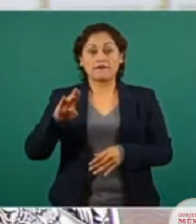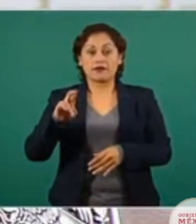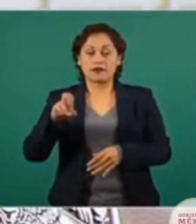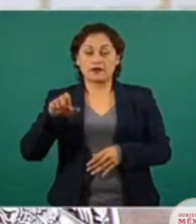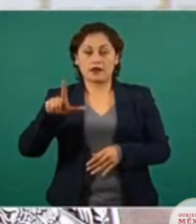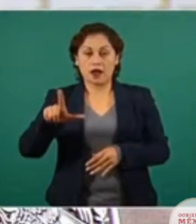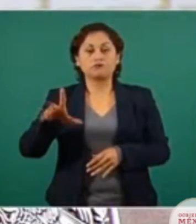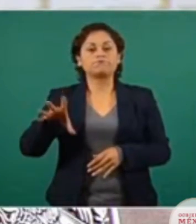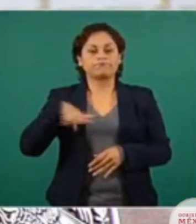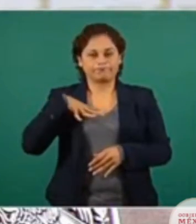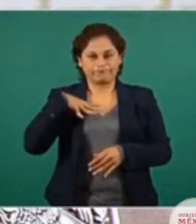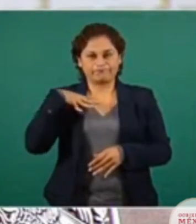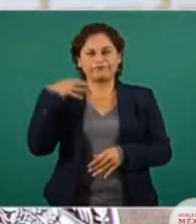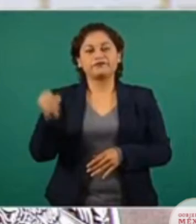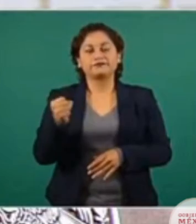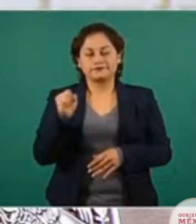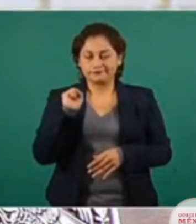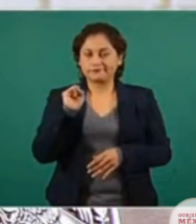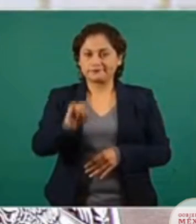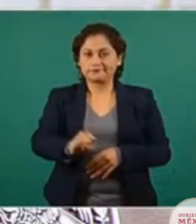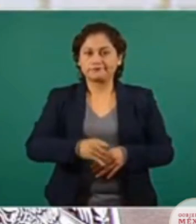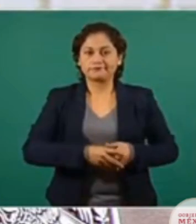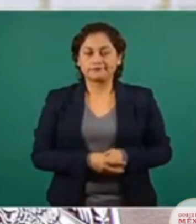y se